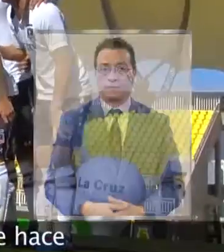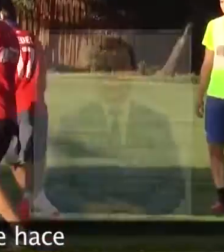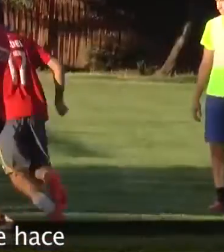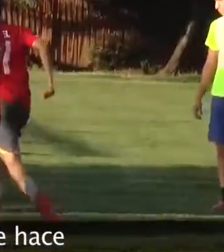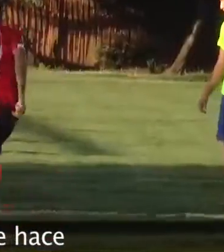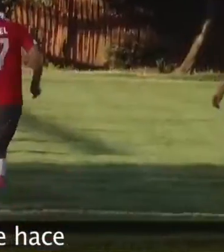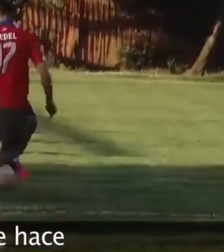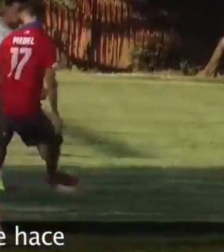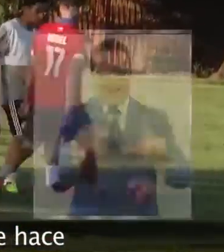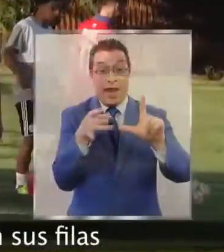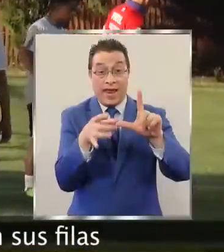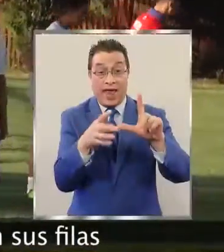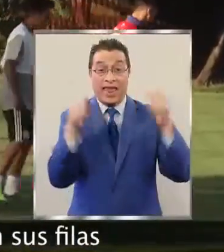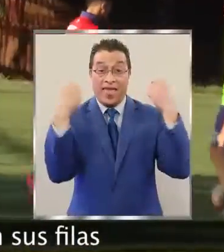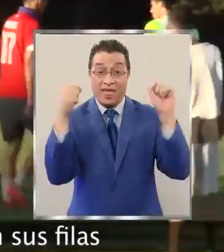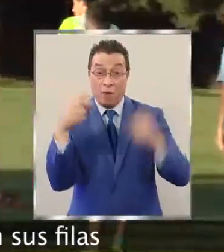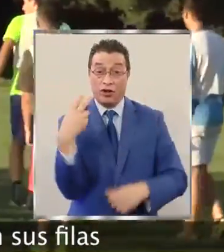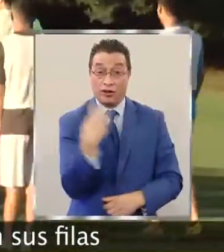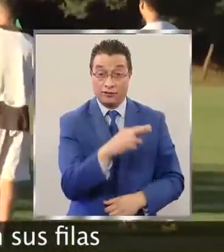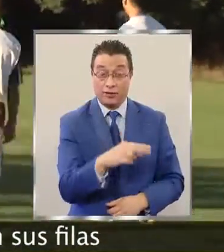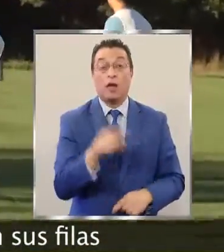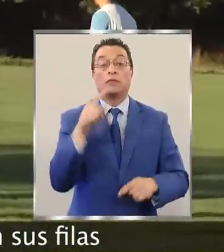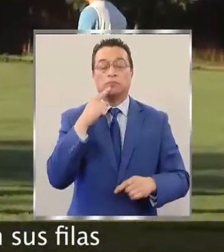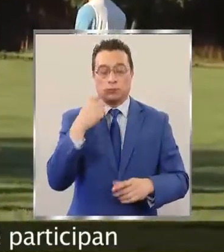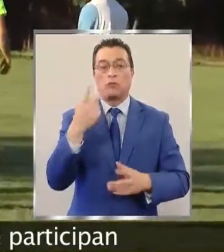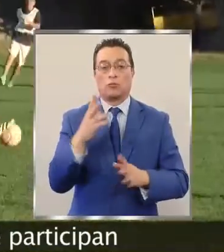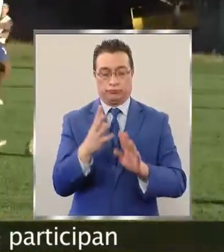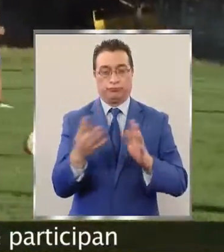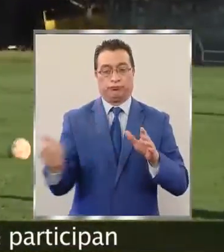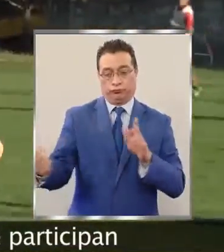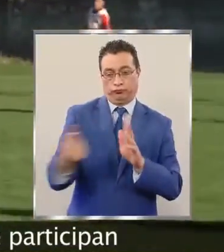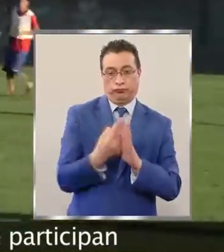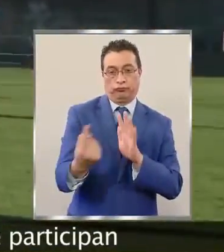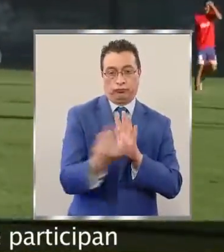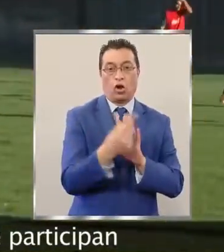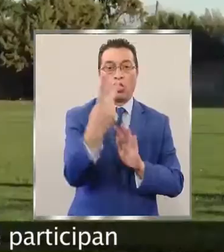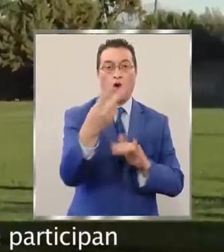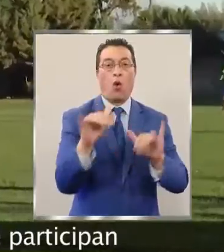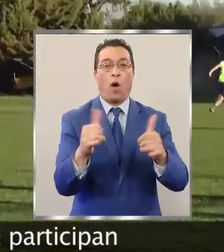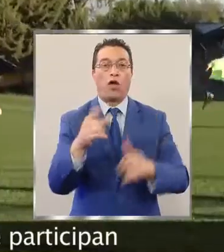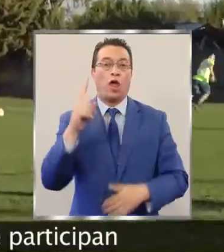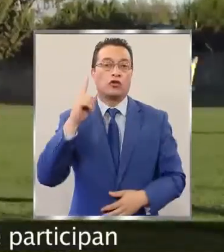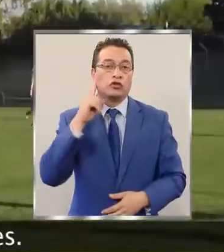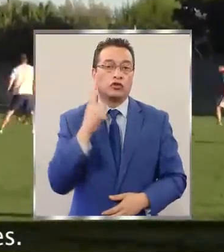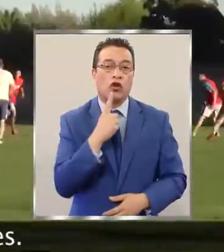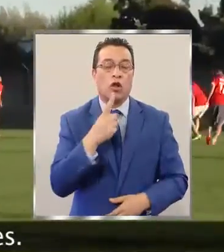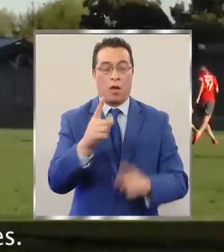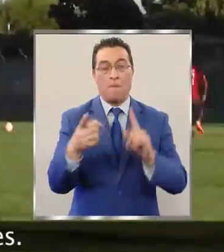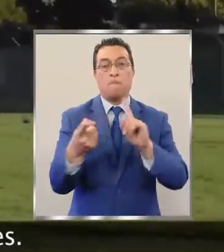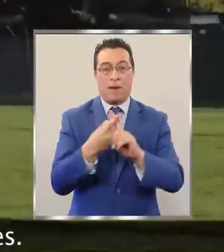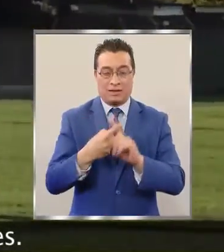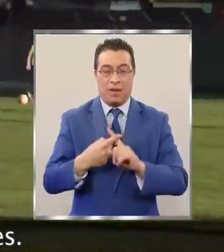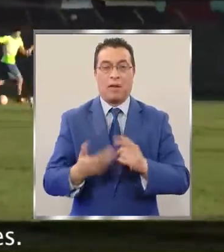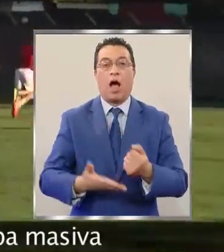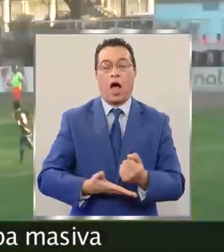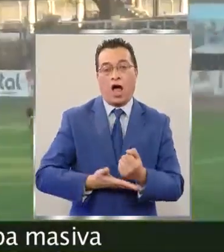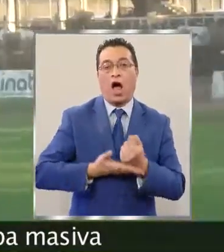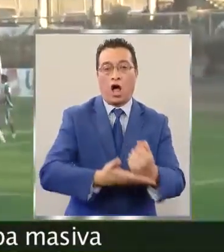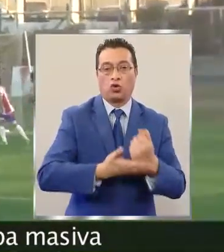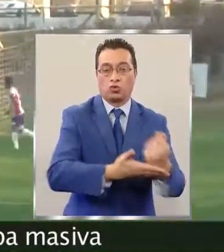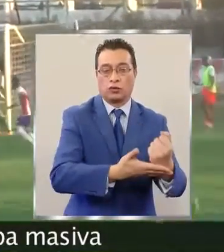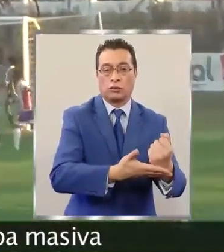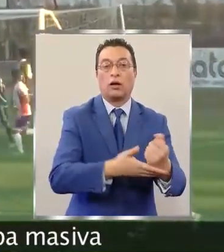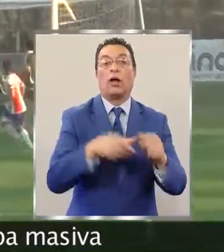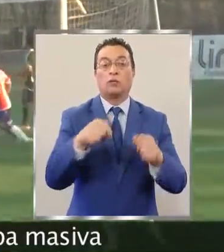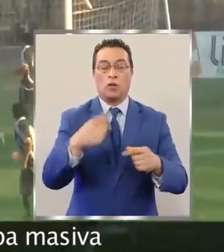Deportes Linares, desde hace algunos meses, incluyó en sus filas a dos jugadores sordos que participan como colaboradores. Ellos